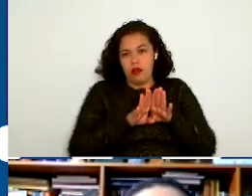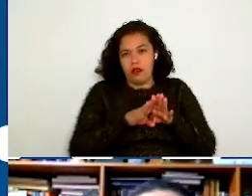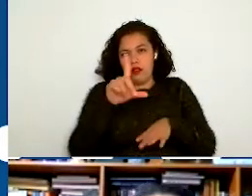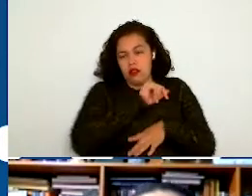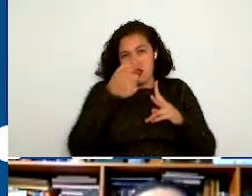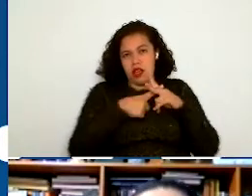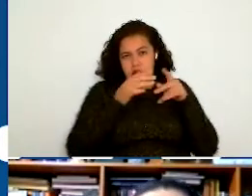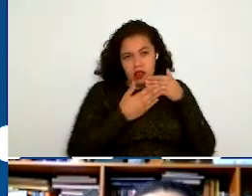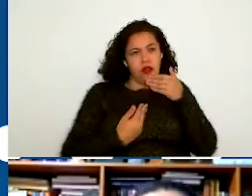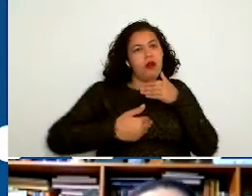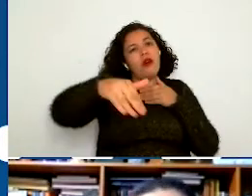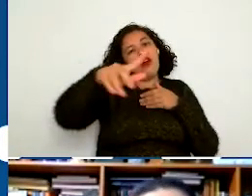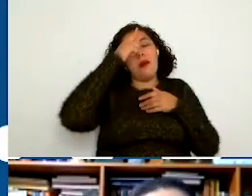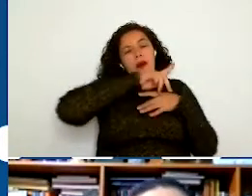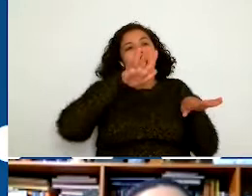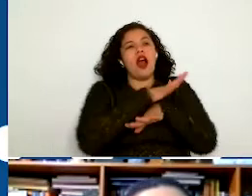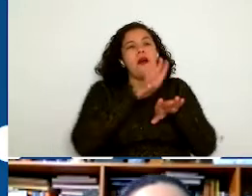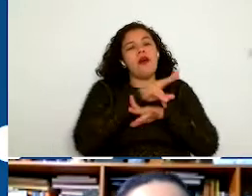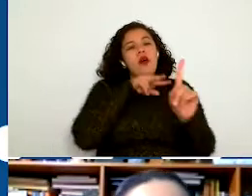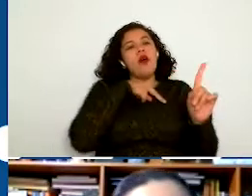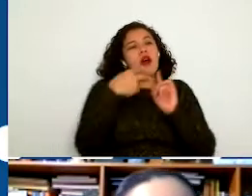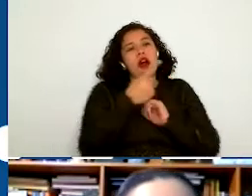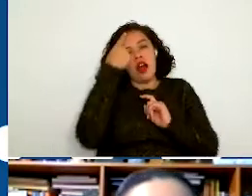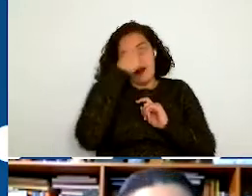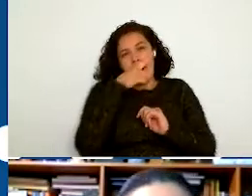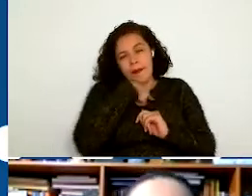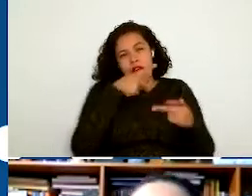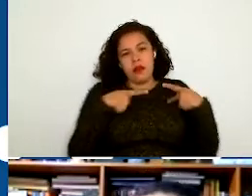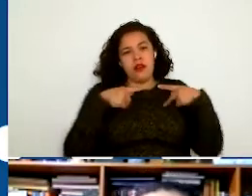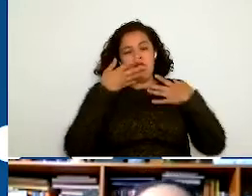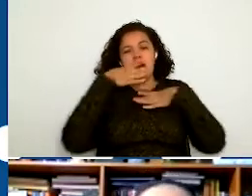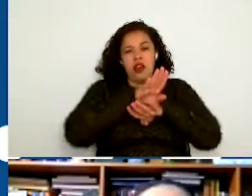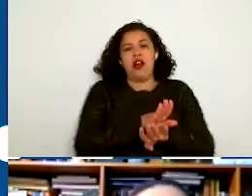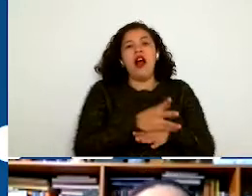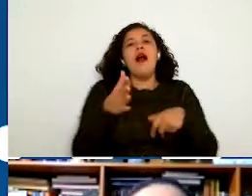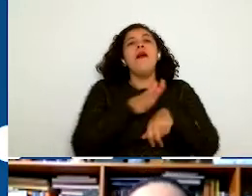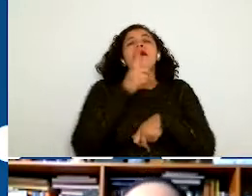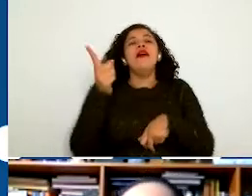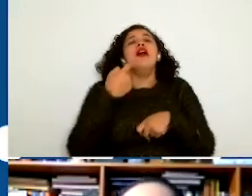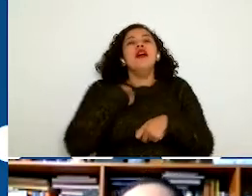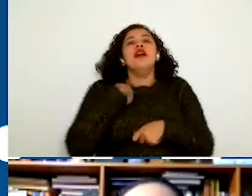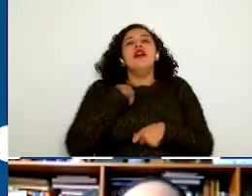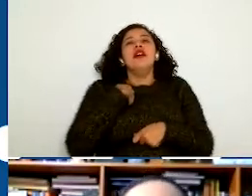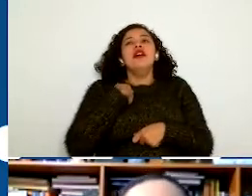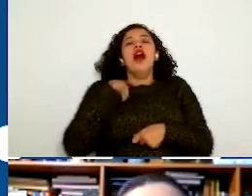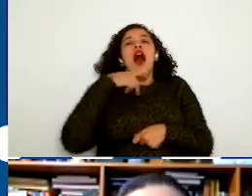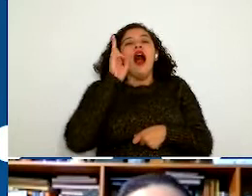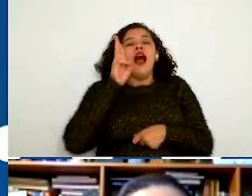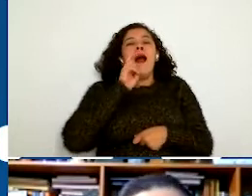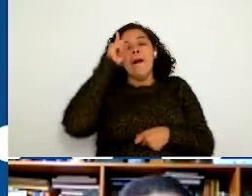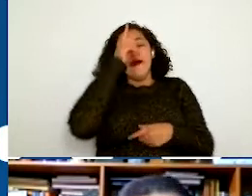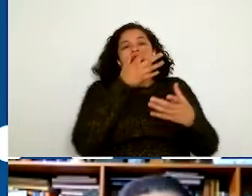parte incluso este cambio de visión que tenemos sobre las personas, porque yo, si ustedes se dan cuenta, hablo de